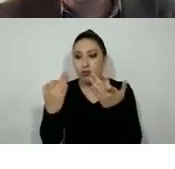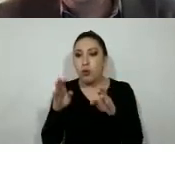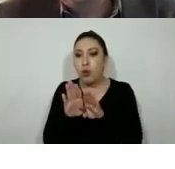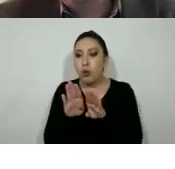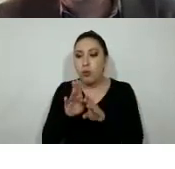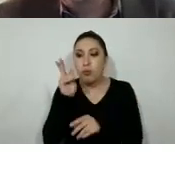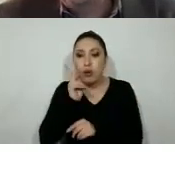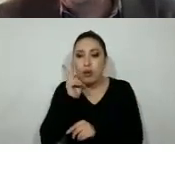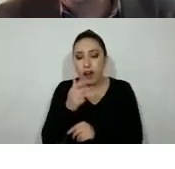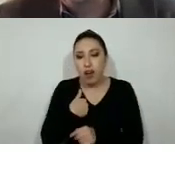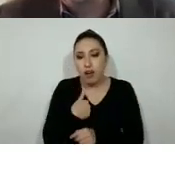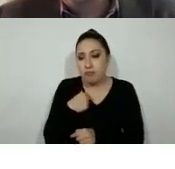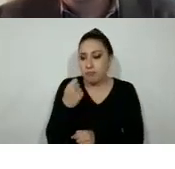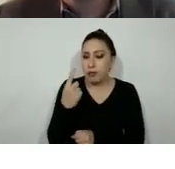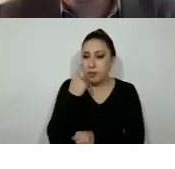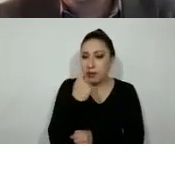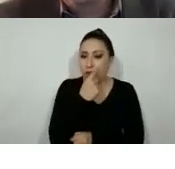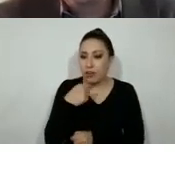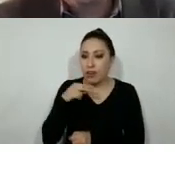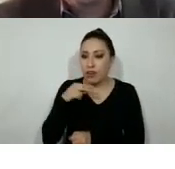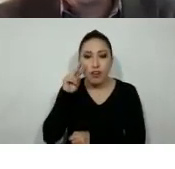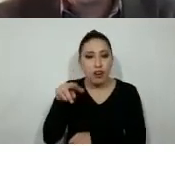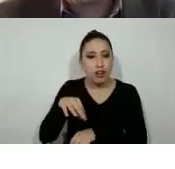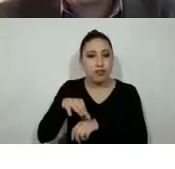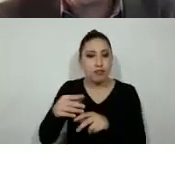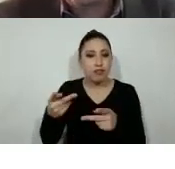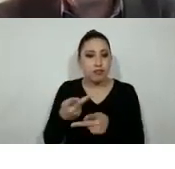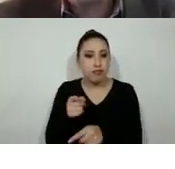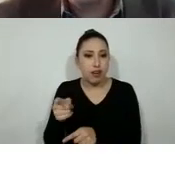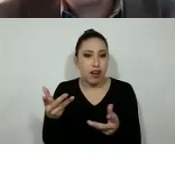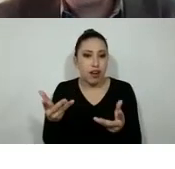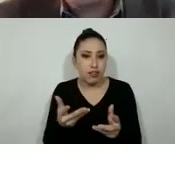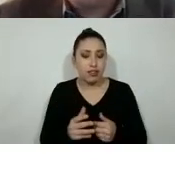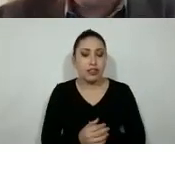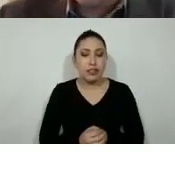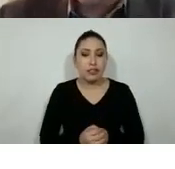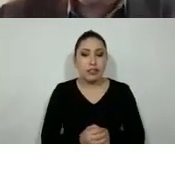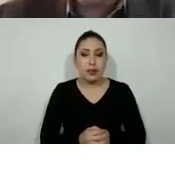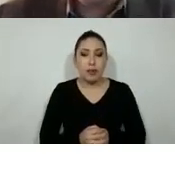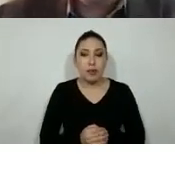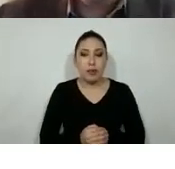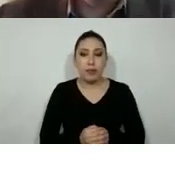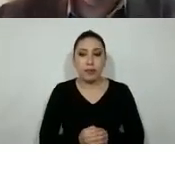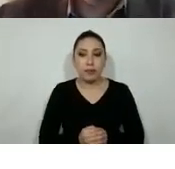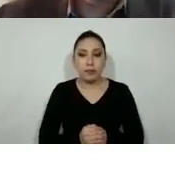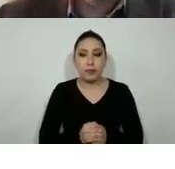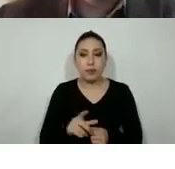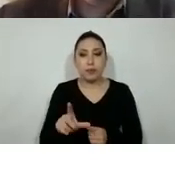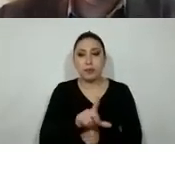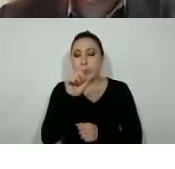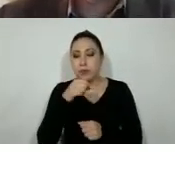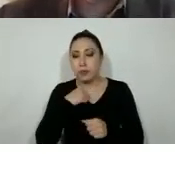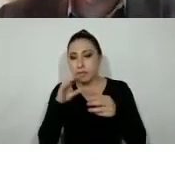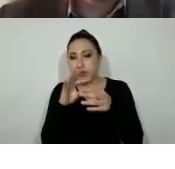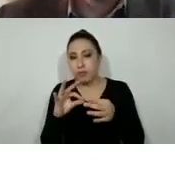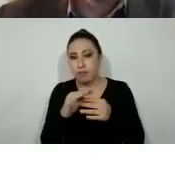el momento mismo de la comisión del delito. Al ratito vamos a ver por qué es importante